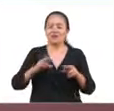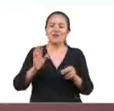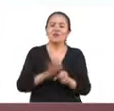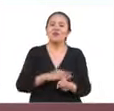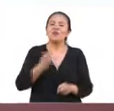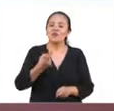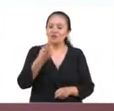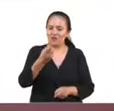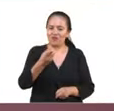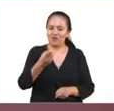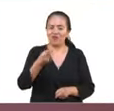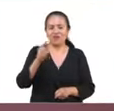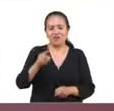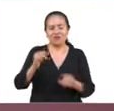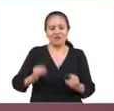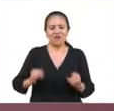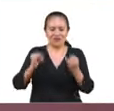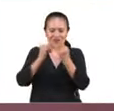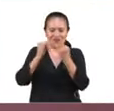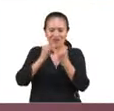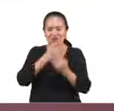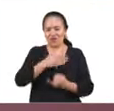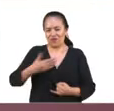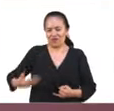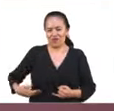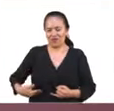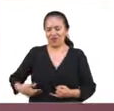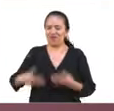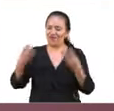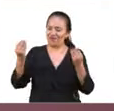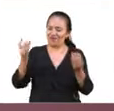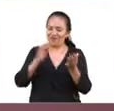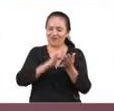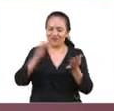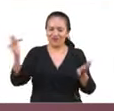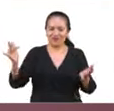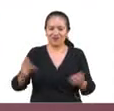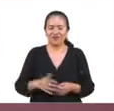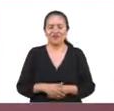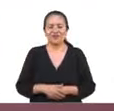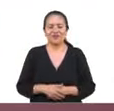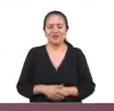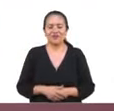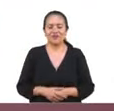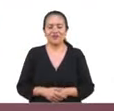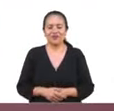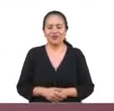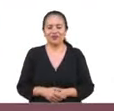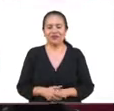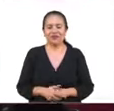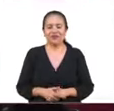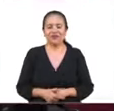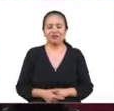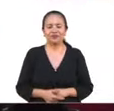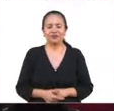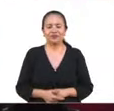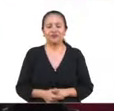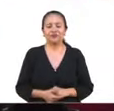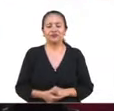es la titular de este instituto. Nos representas, Nadine, muchas gracias por estar acompañándonos.